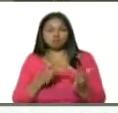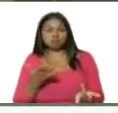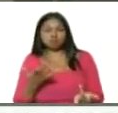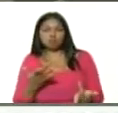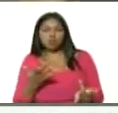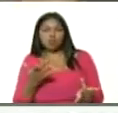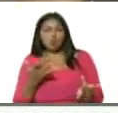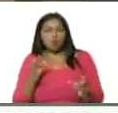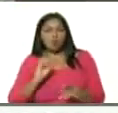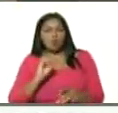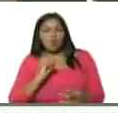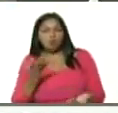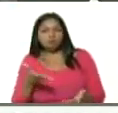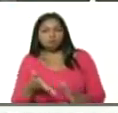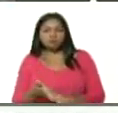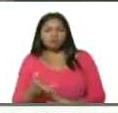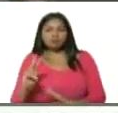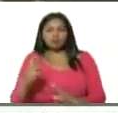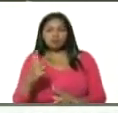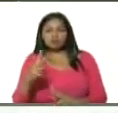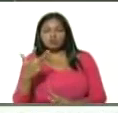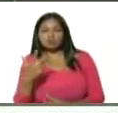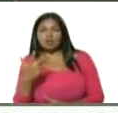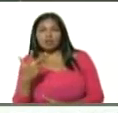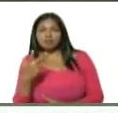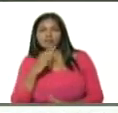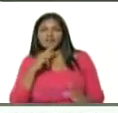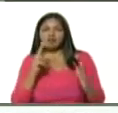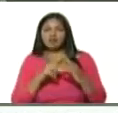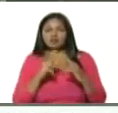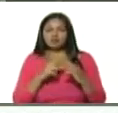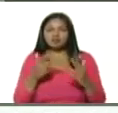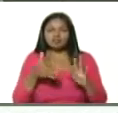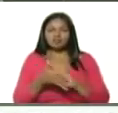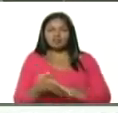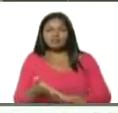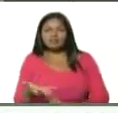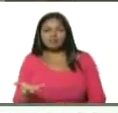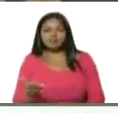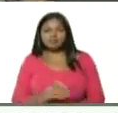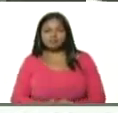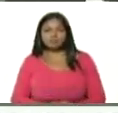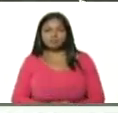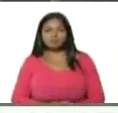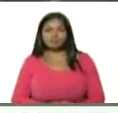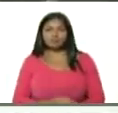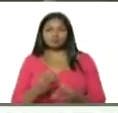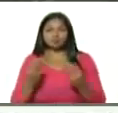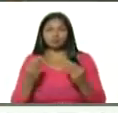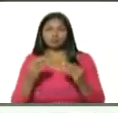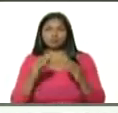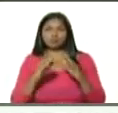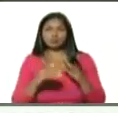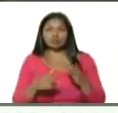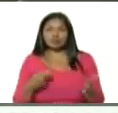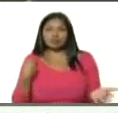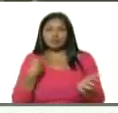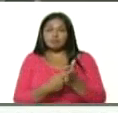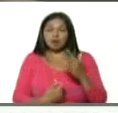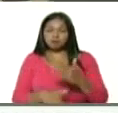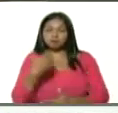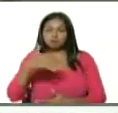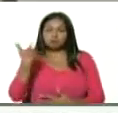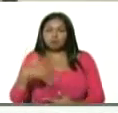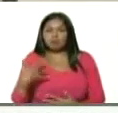o el segundo y tercer punto de conexión, que en muchos casos quintuplica los costos de la